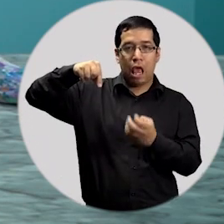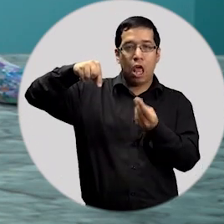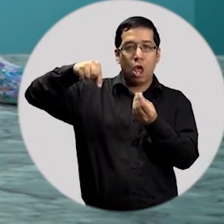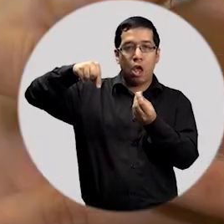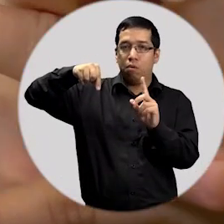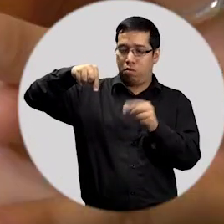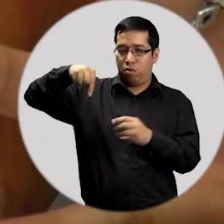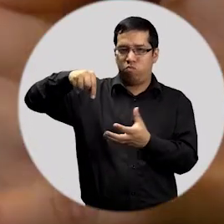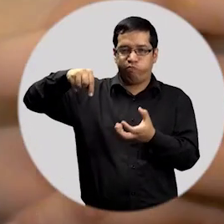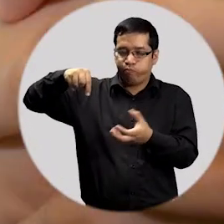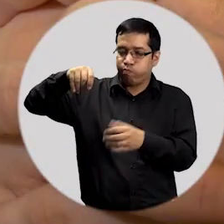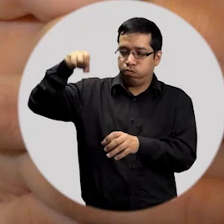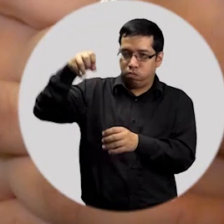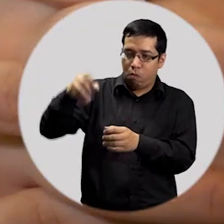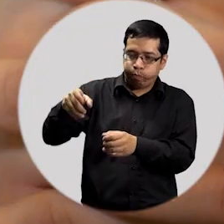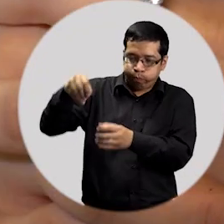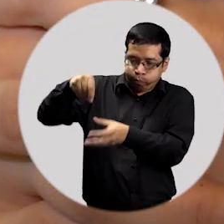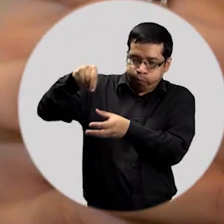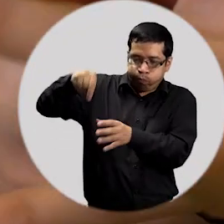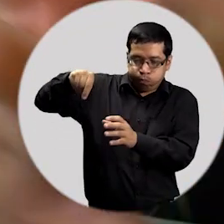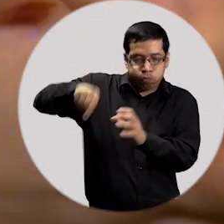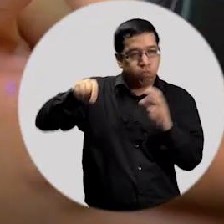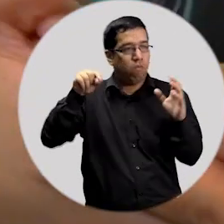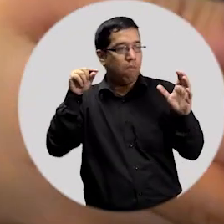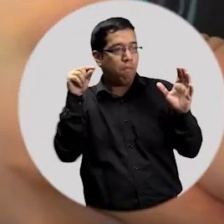para pedidos es el